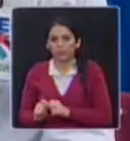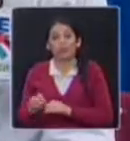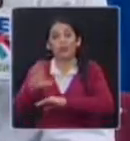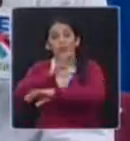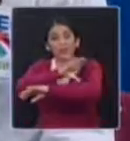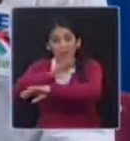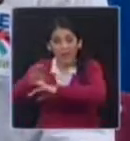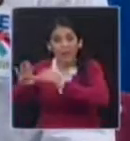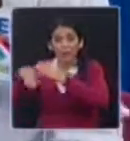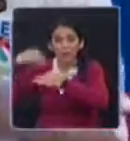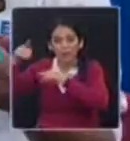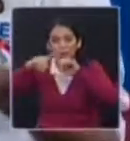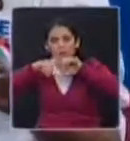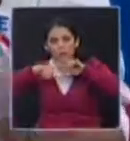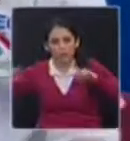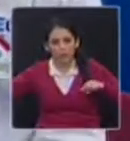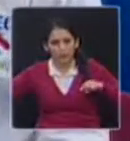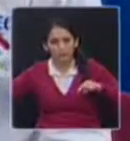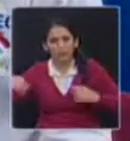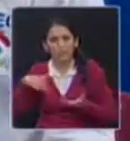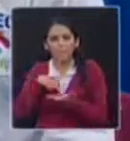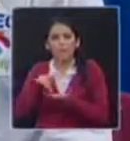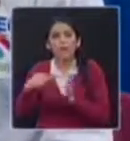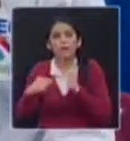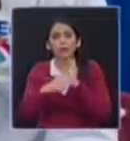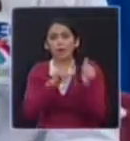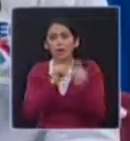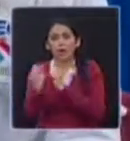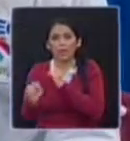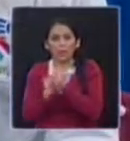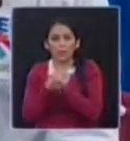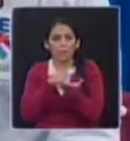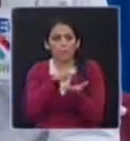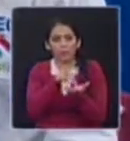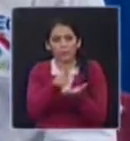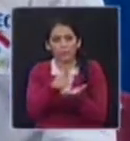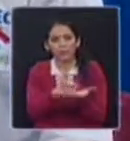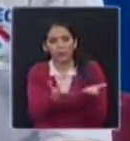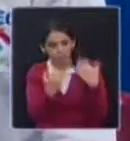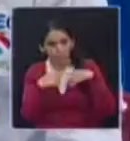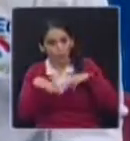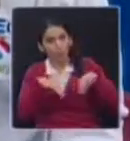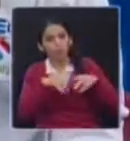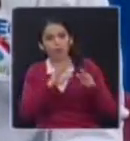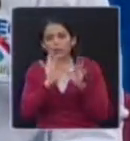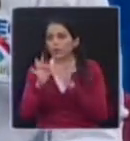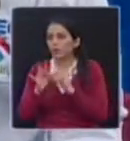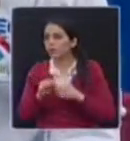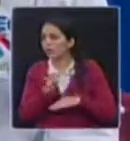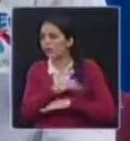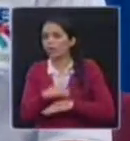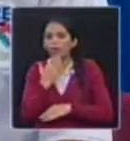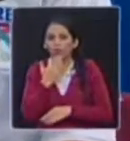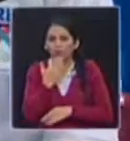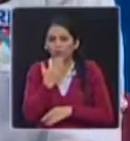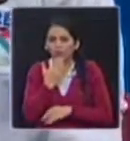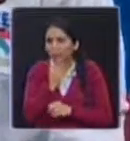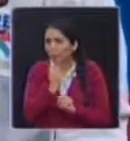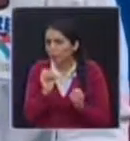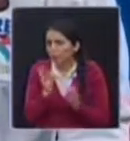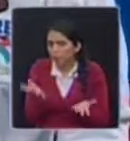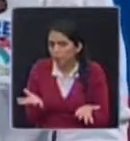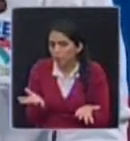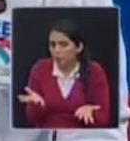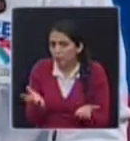impuesto predial y no recibimos nada a cambio. Se nos atracan nuestro dinero, hasta la cuenta de planilla eléctrica. Ahí